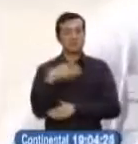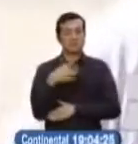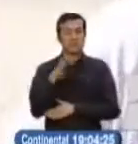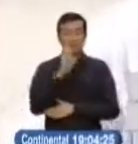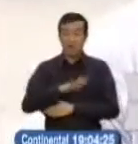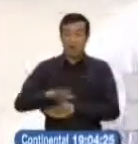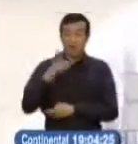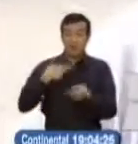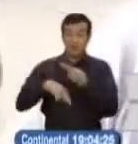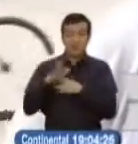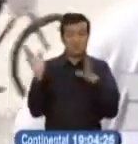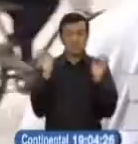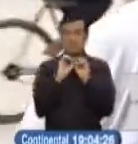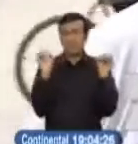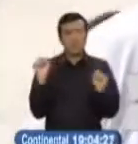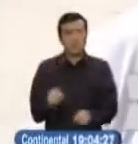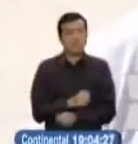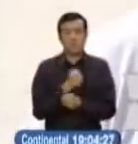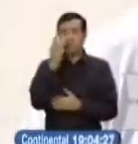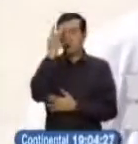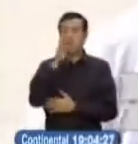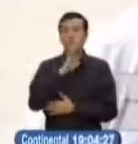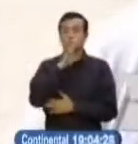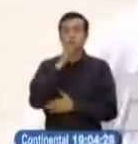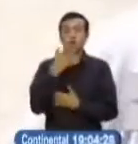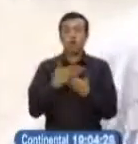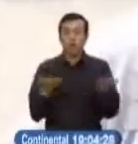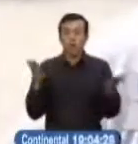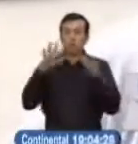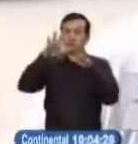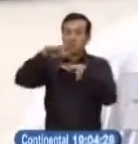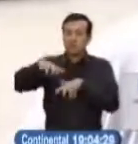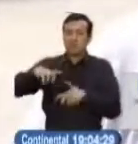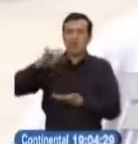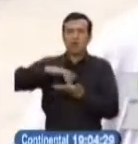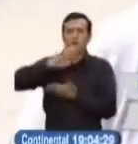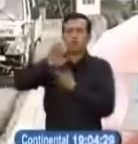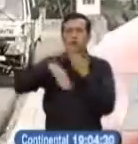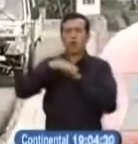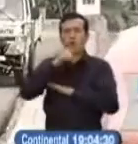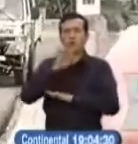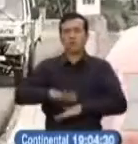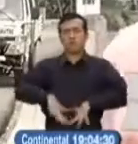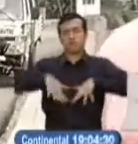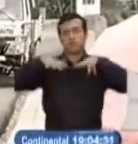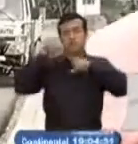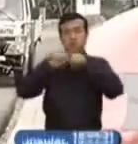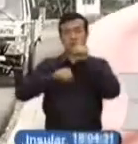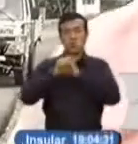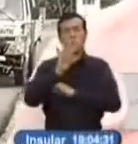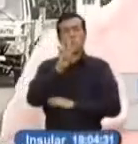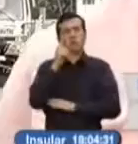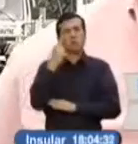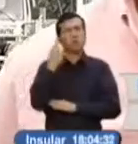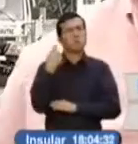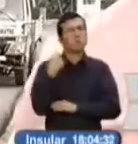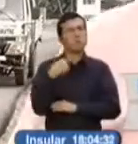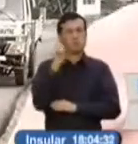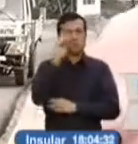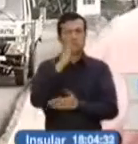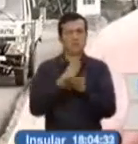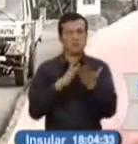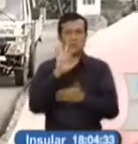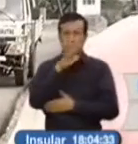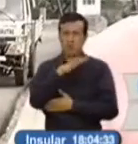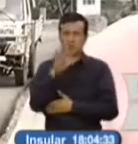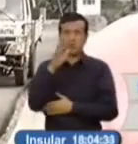dinero, no se movía nada, ningún comercio, porque todo lo que era Rosales, todo se ahogaba, todo se hundía. 4,5 millones más o menos, por todos los muros